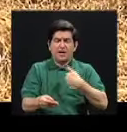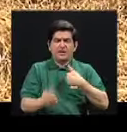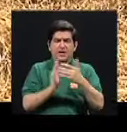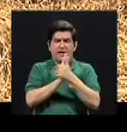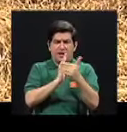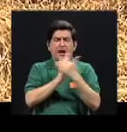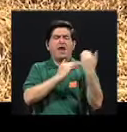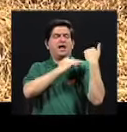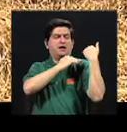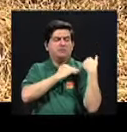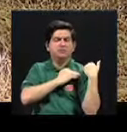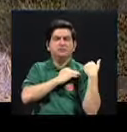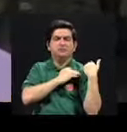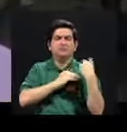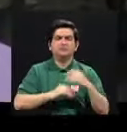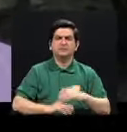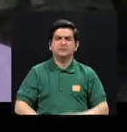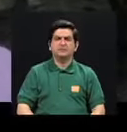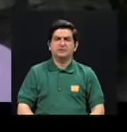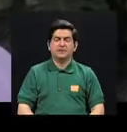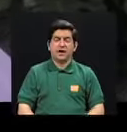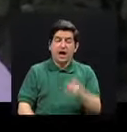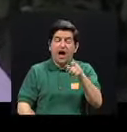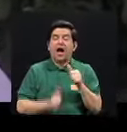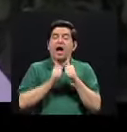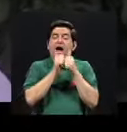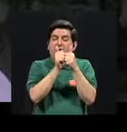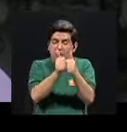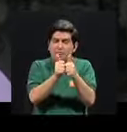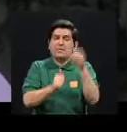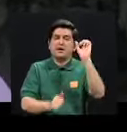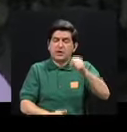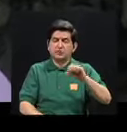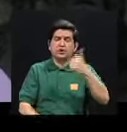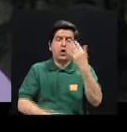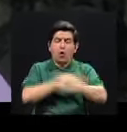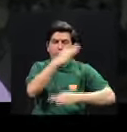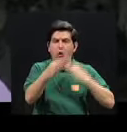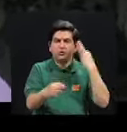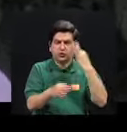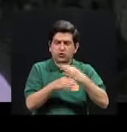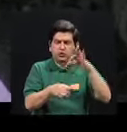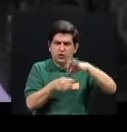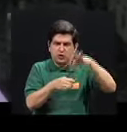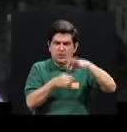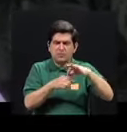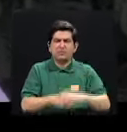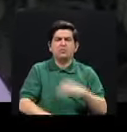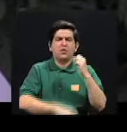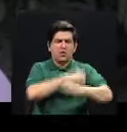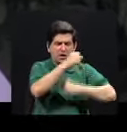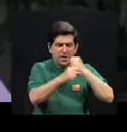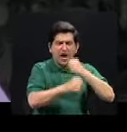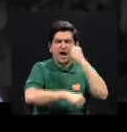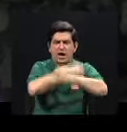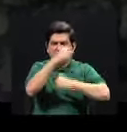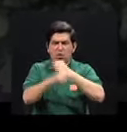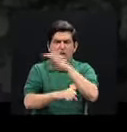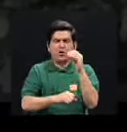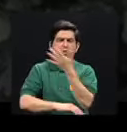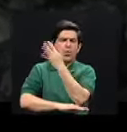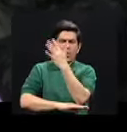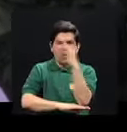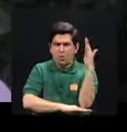suelo en realidad tiene la capacidad de soportarlos y acompañados de otra clase de cultivos más anuales o